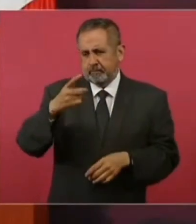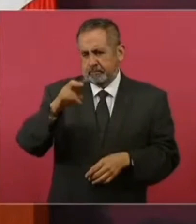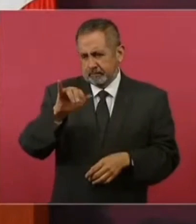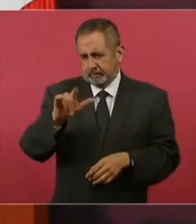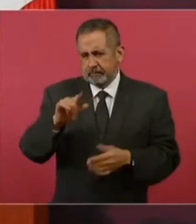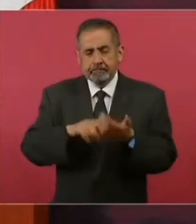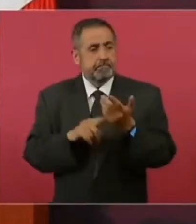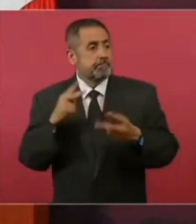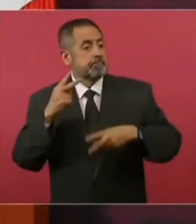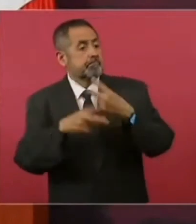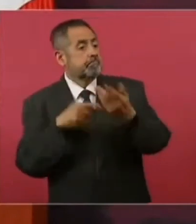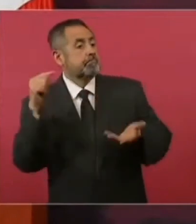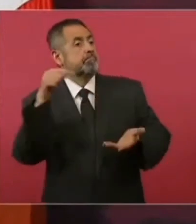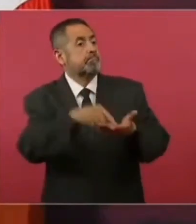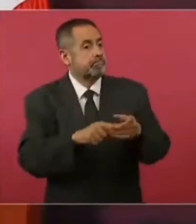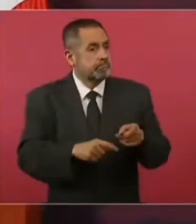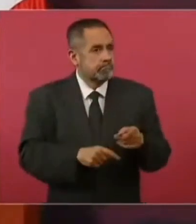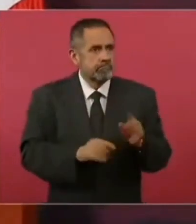y